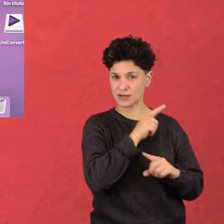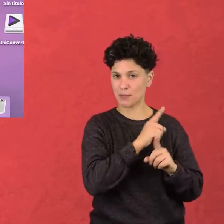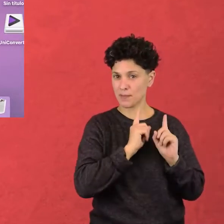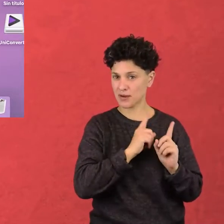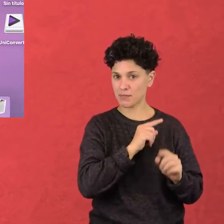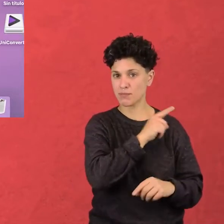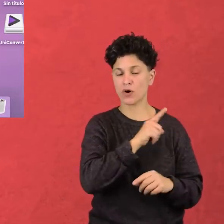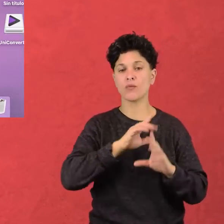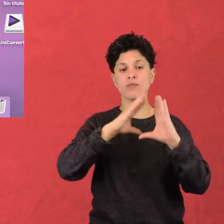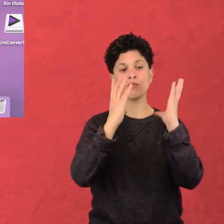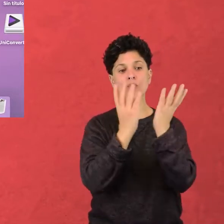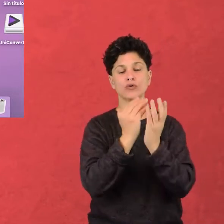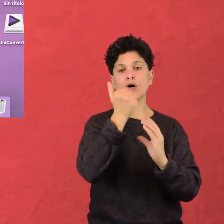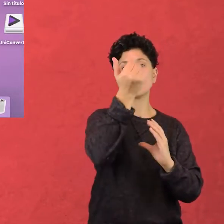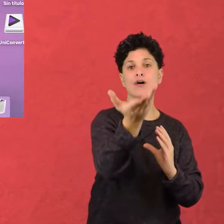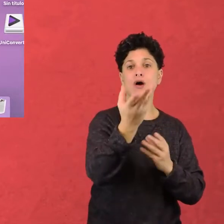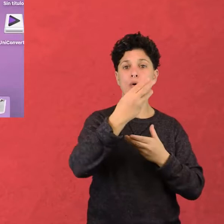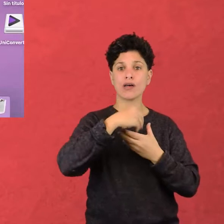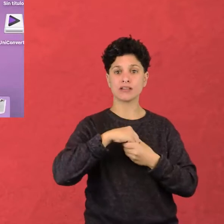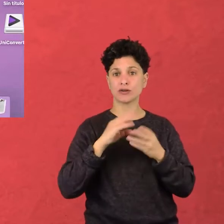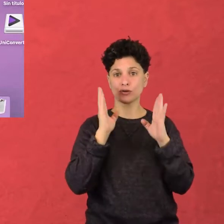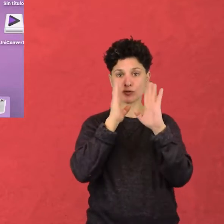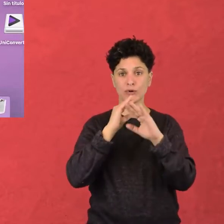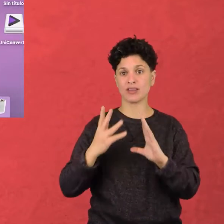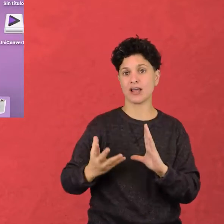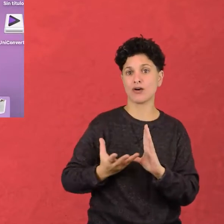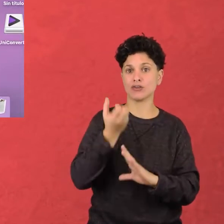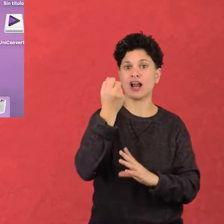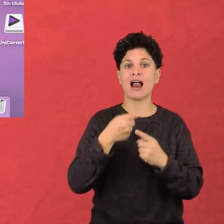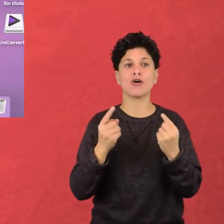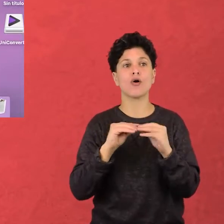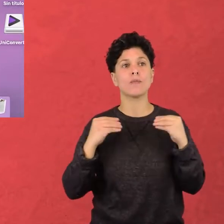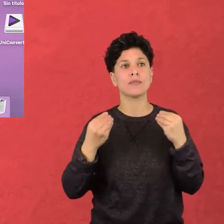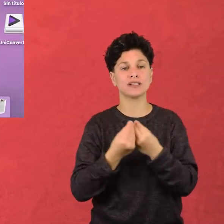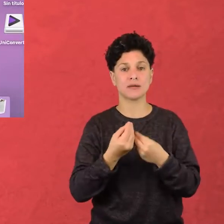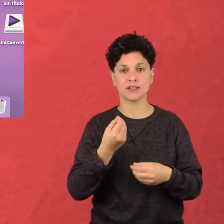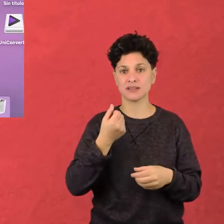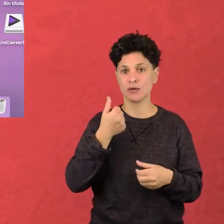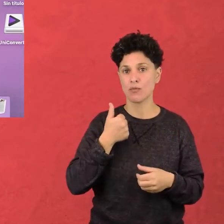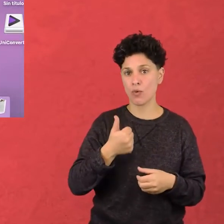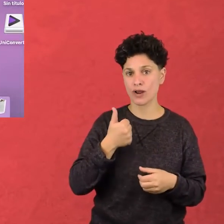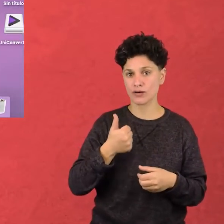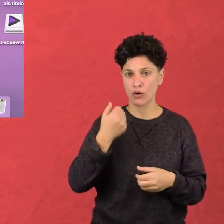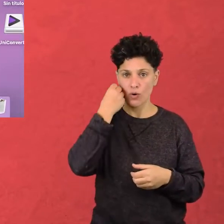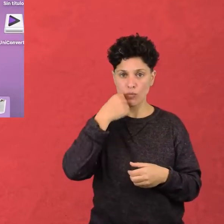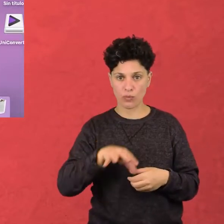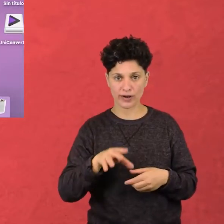ni en el mundo ni fuera del mundo es posible encontrar nada que sea bueno en sí mismo, salvo la